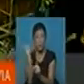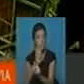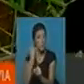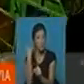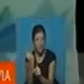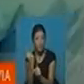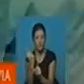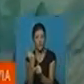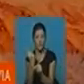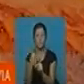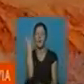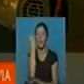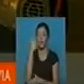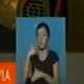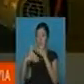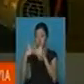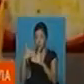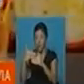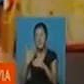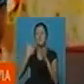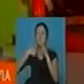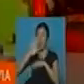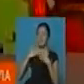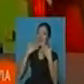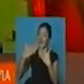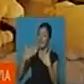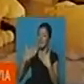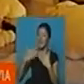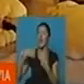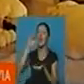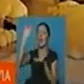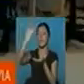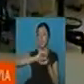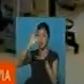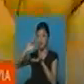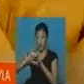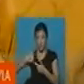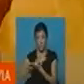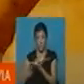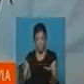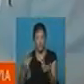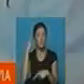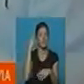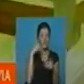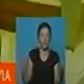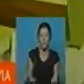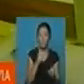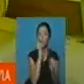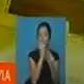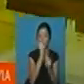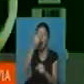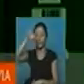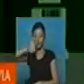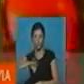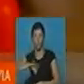de dinamización económica, sobre todo gracias a los efectos de la inversión pública en términos de puestos de trabajo, salarios